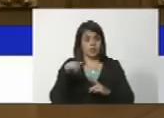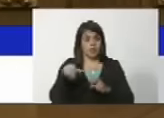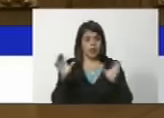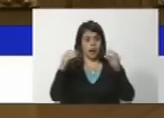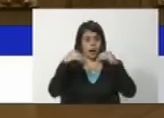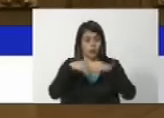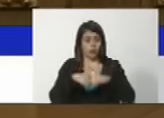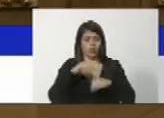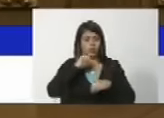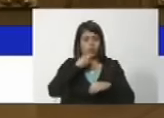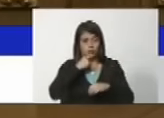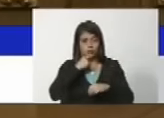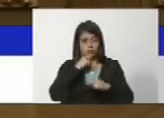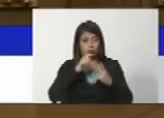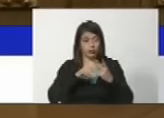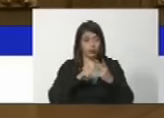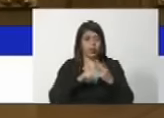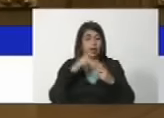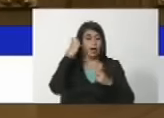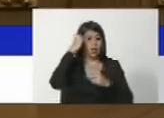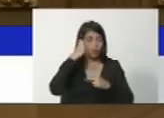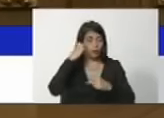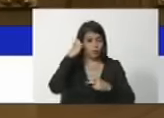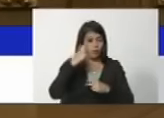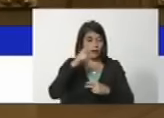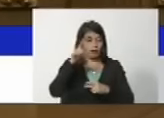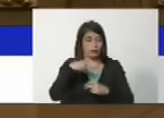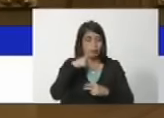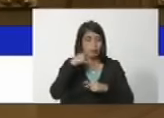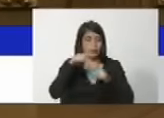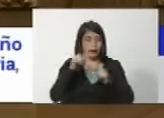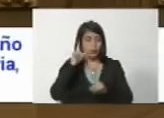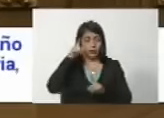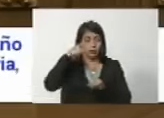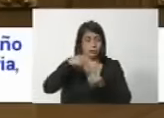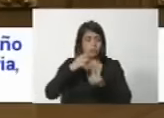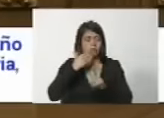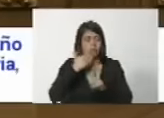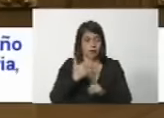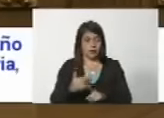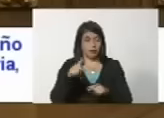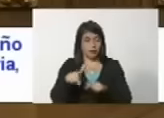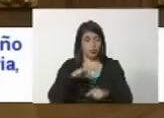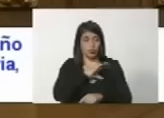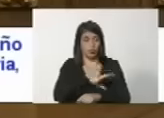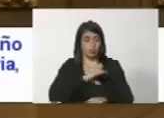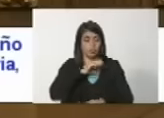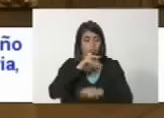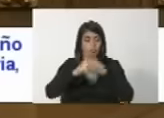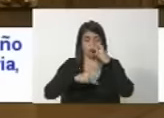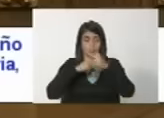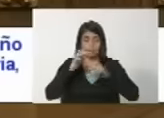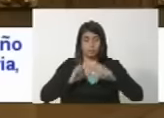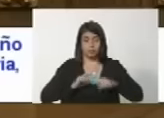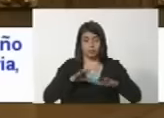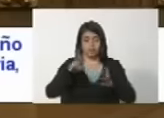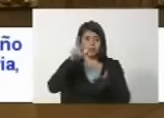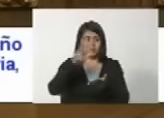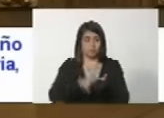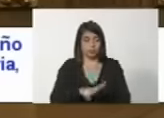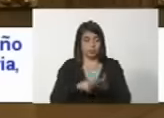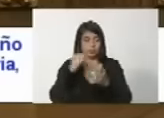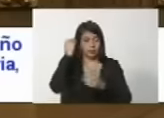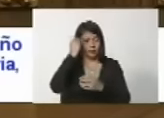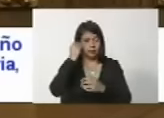convenios para Rusia y naciones de Europa. Entonces, en este sentido, solicitamos desde la Comisión de Política Exterior que sea aprobado y